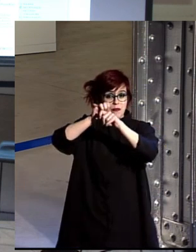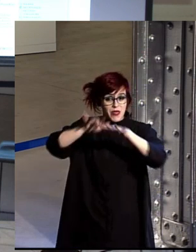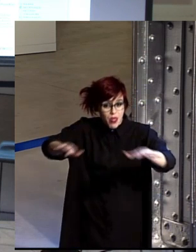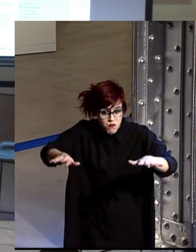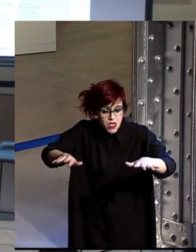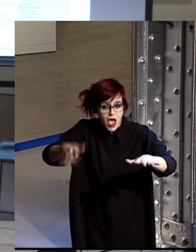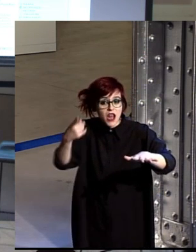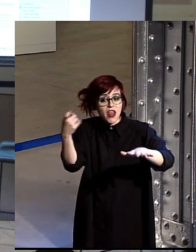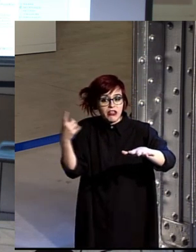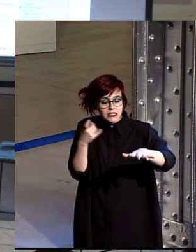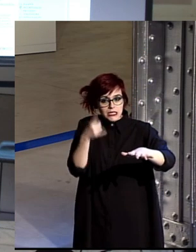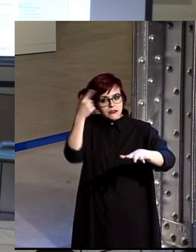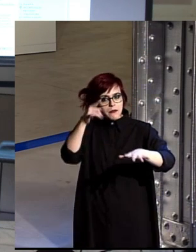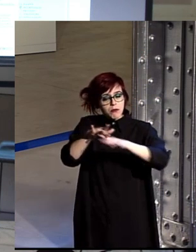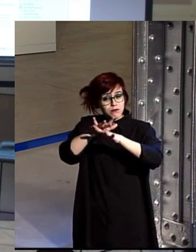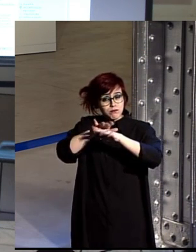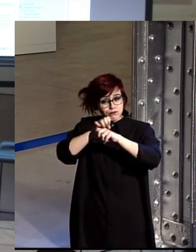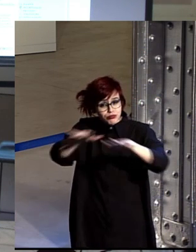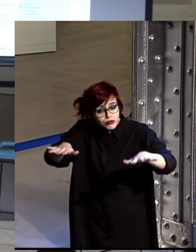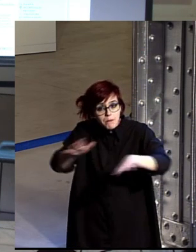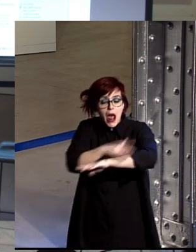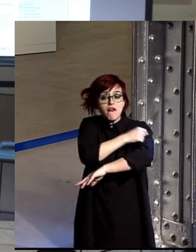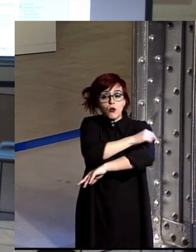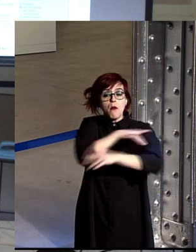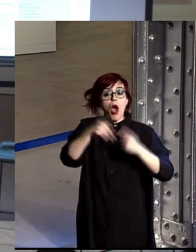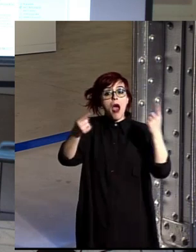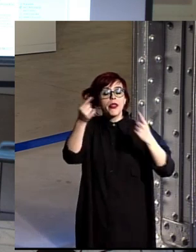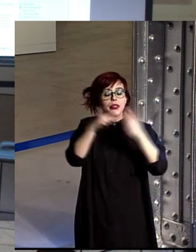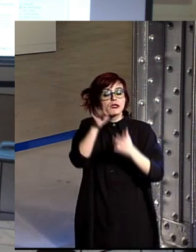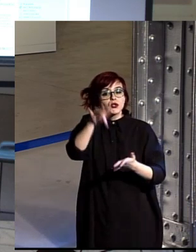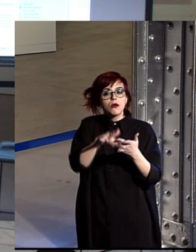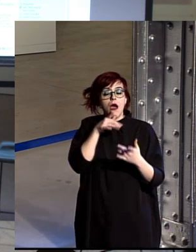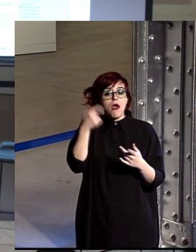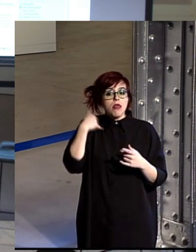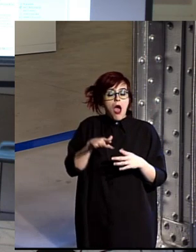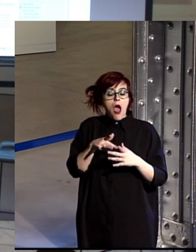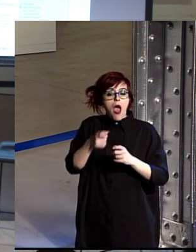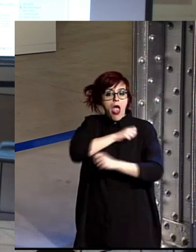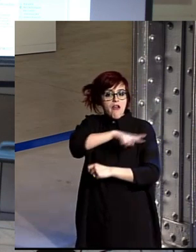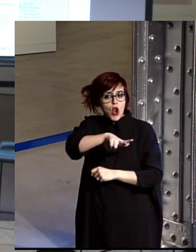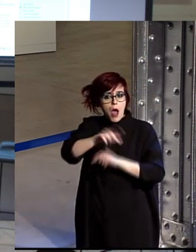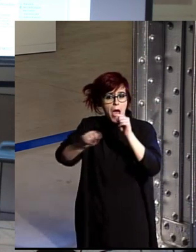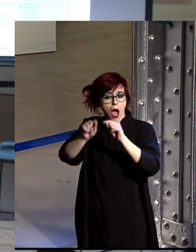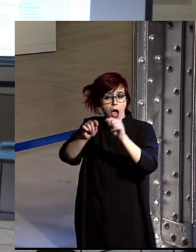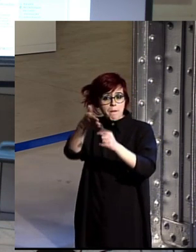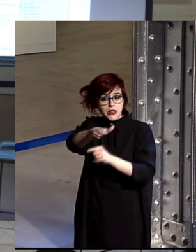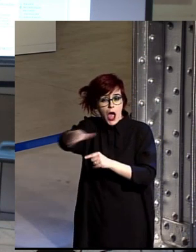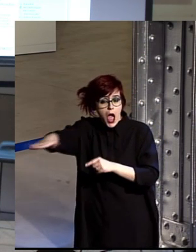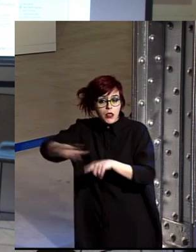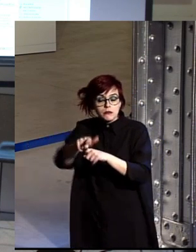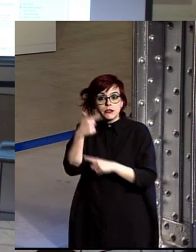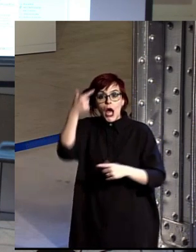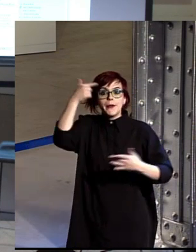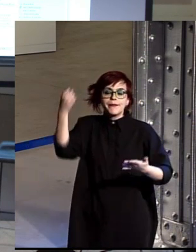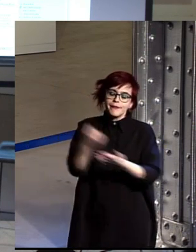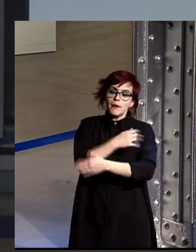10, 15 años, mataba a 300 personas, llegabas tarde y no podías hacer nada. Ha sido la primera vez en toda la historia que hemos tenido a tiempo real